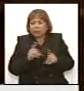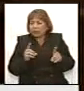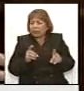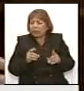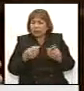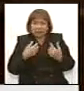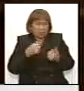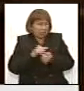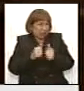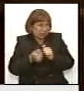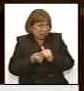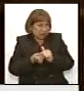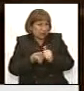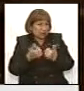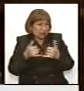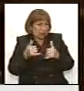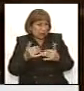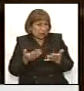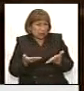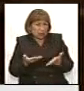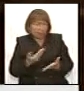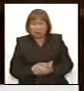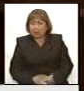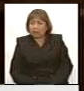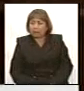estamos cambiando la regla de juego.